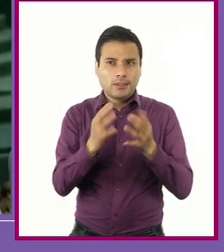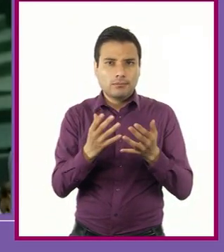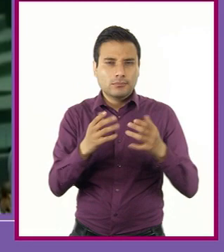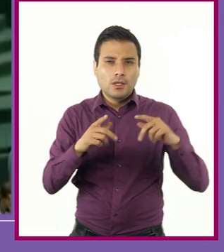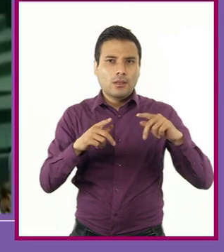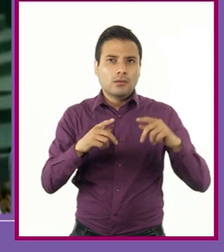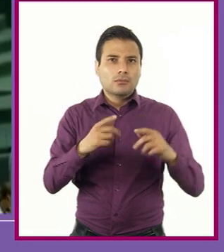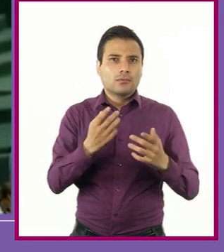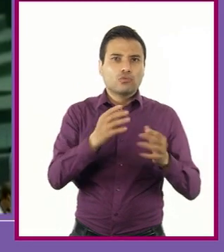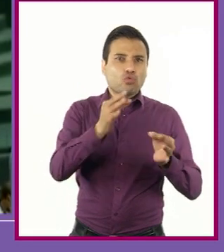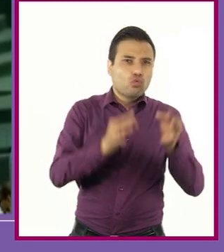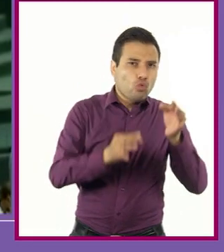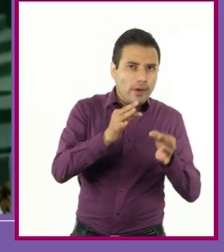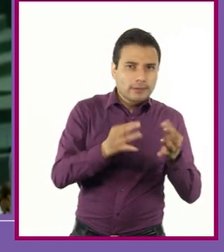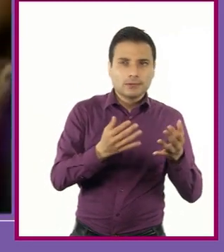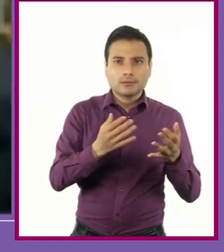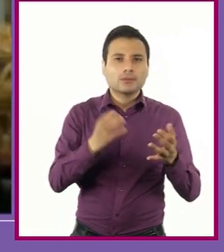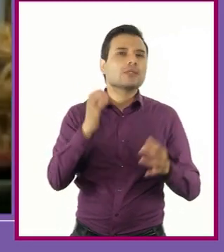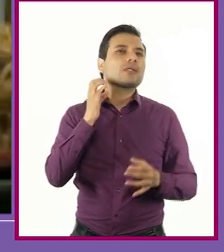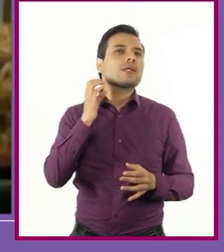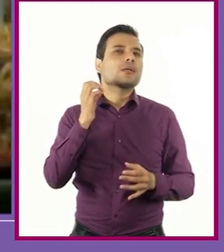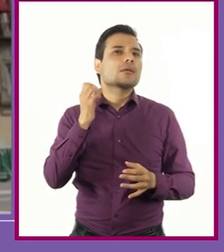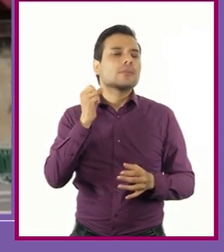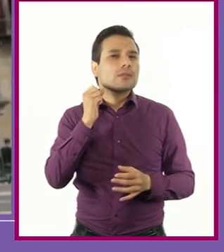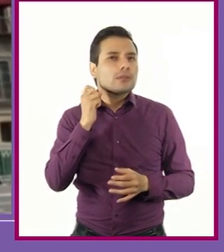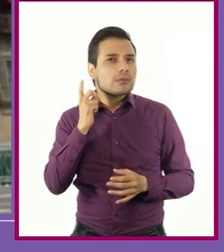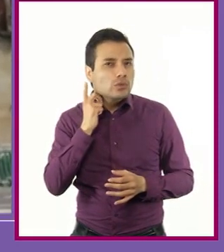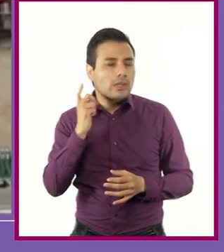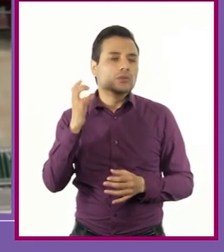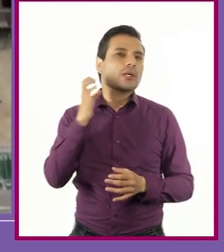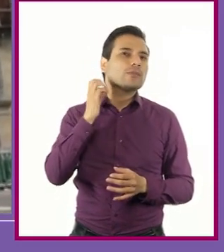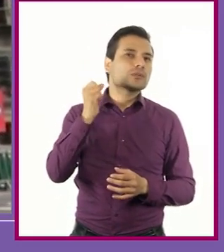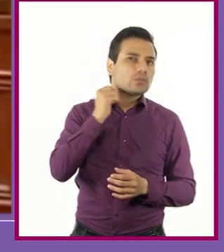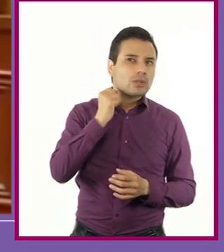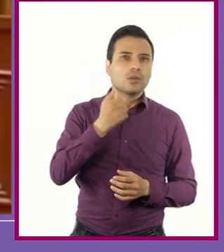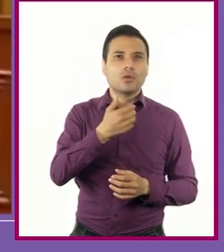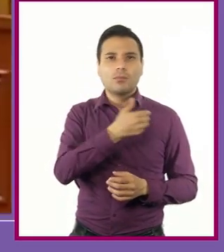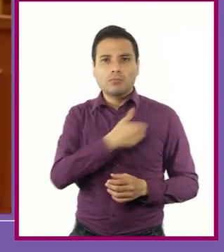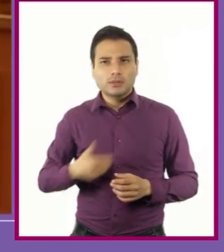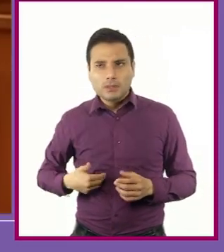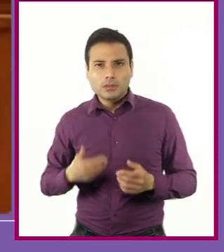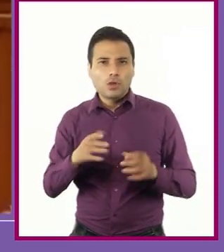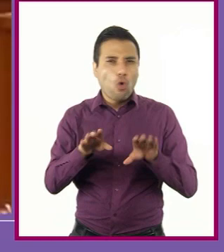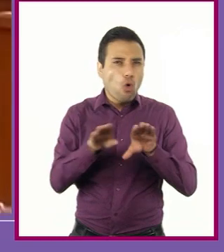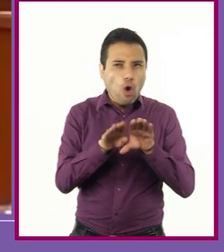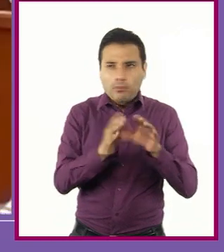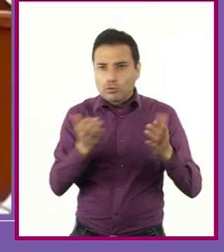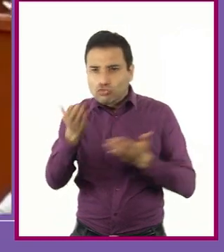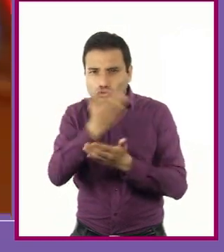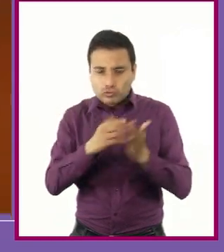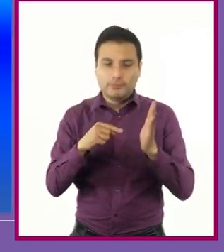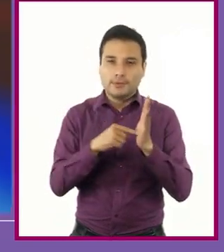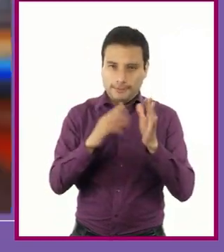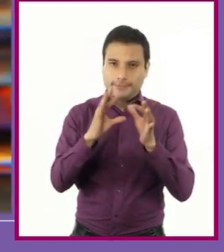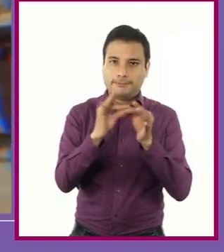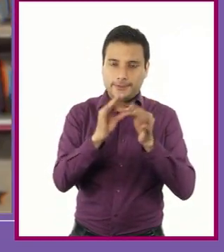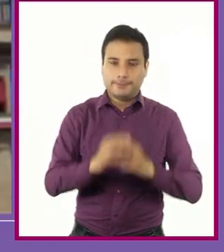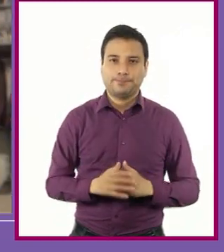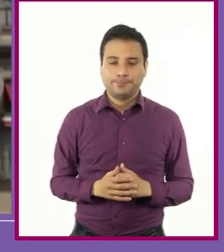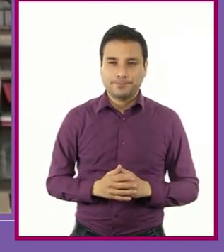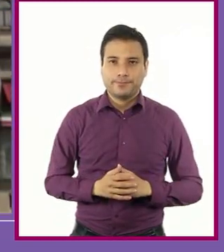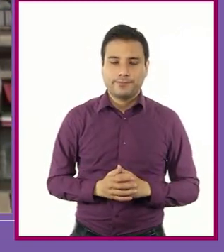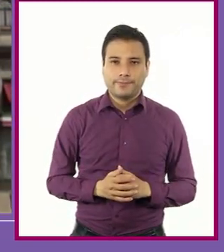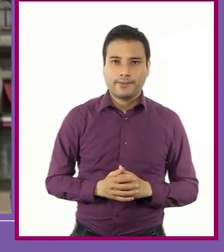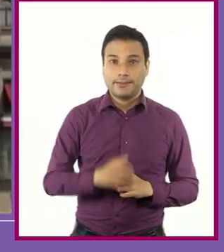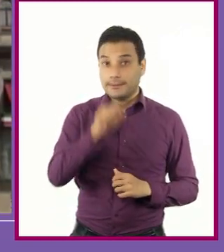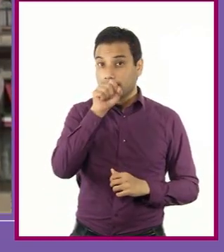los tres poderes de la Federación: el Poder Legislativo, el Ejecutivo y el Judicial, así como también entre